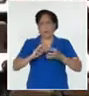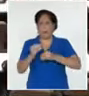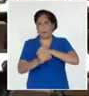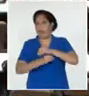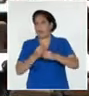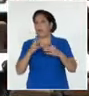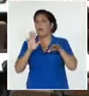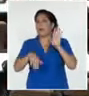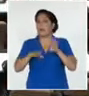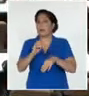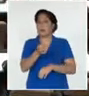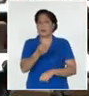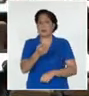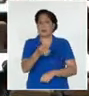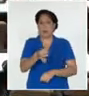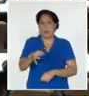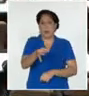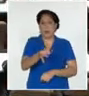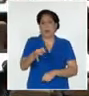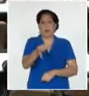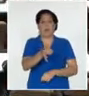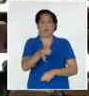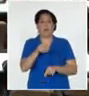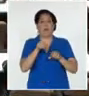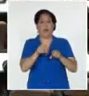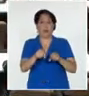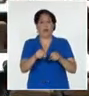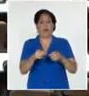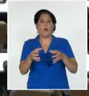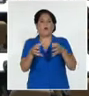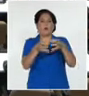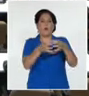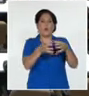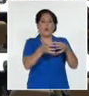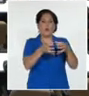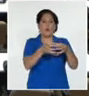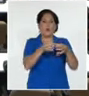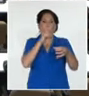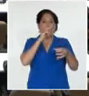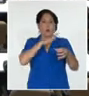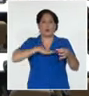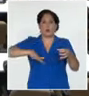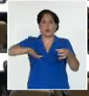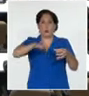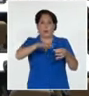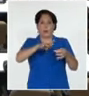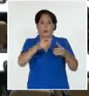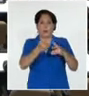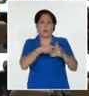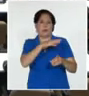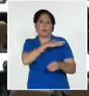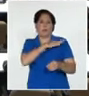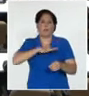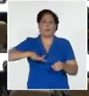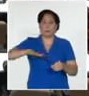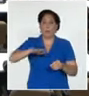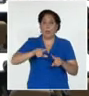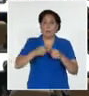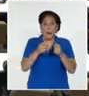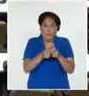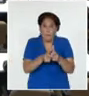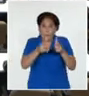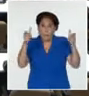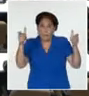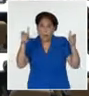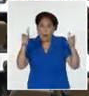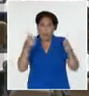necesidades de cada lugar, con la formación de destacamentos a nivel de zonas. Sin embargo, no en todos los barrios se logran